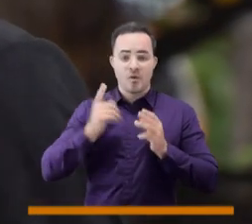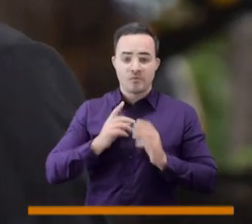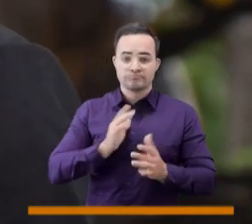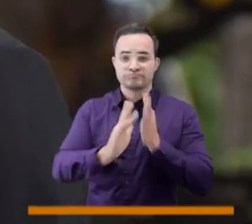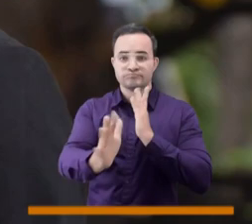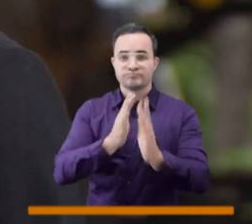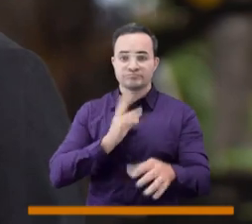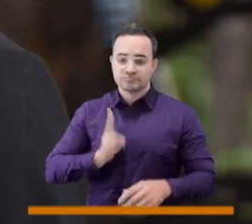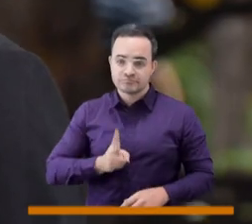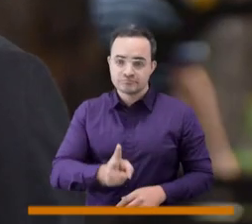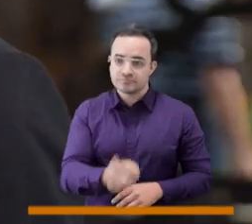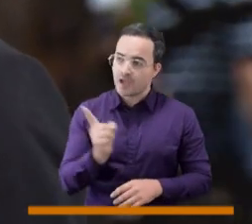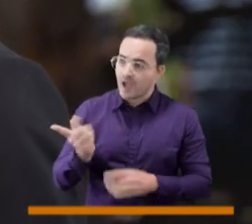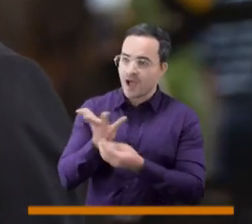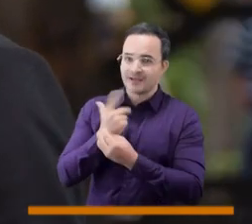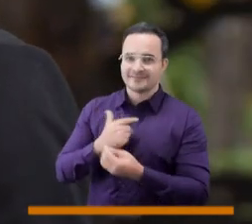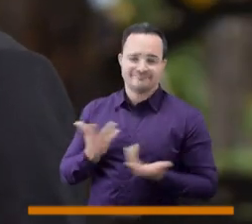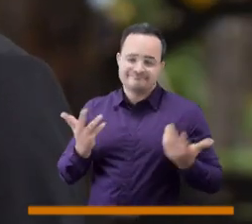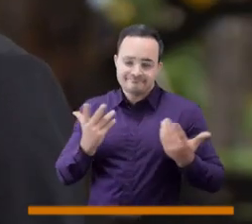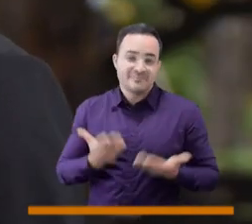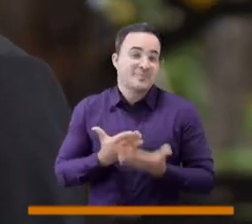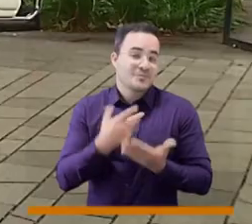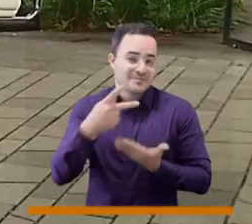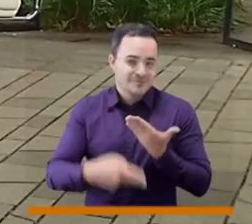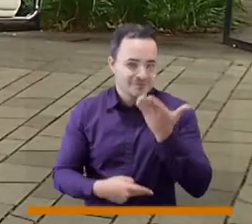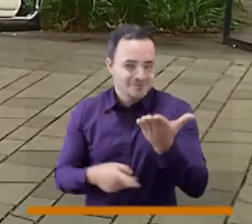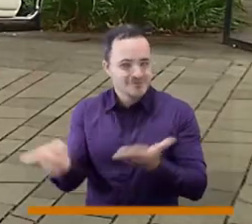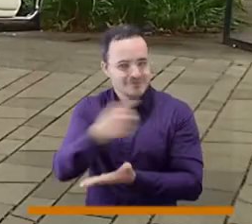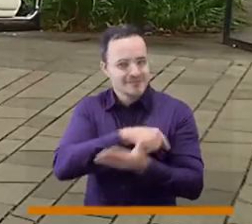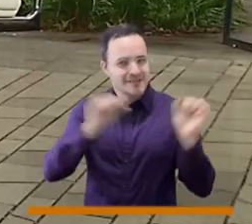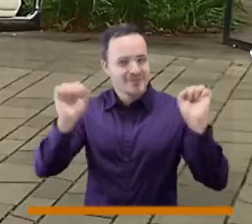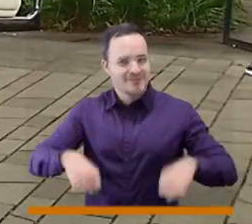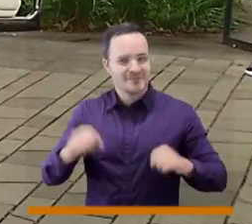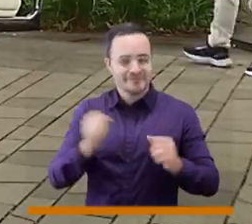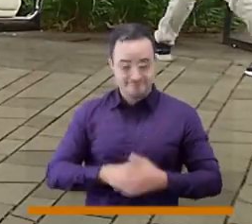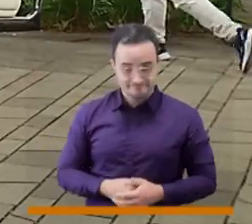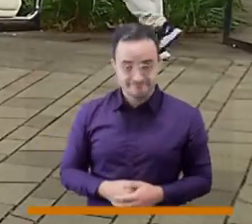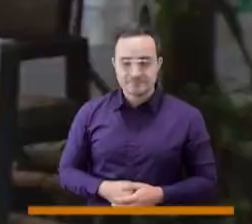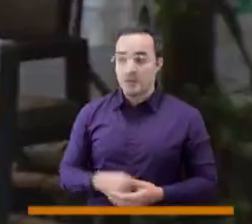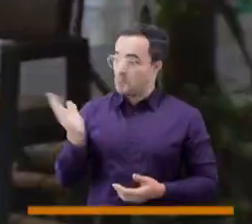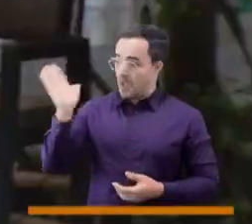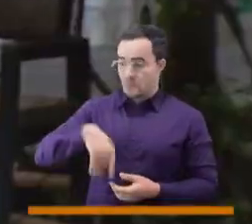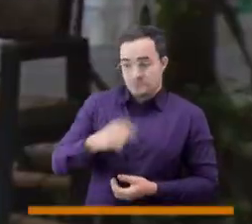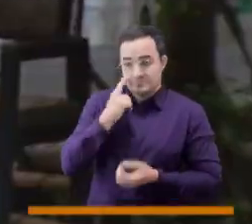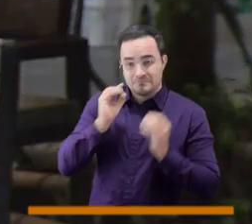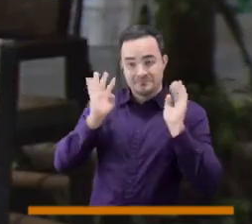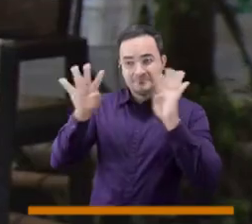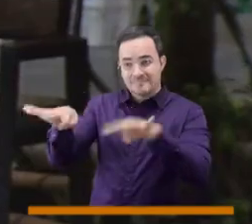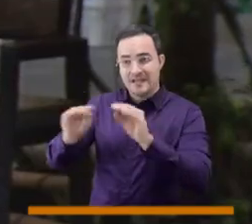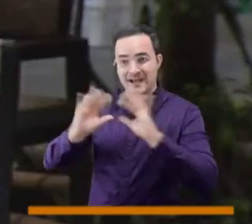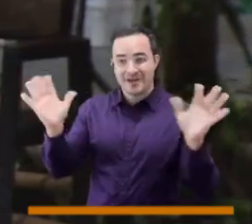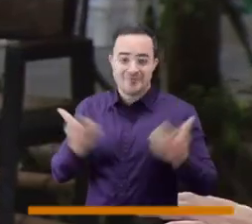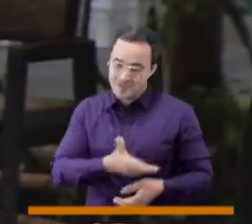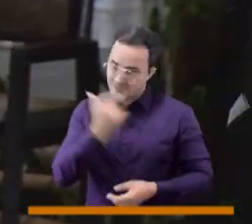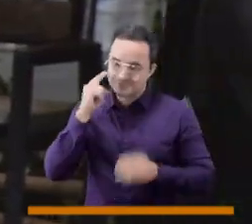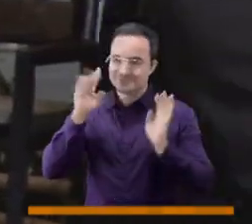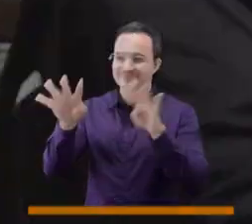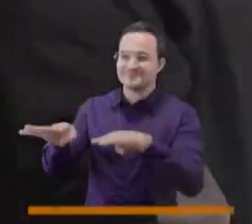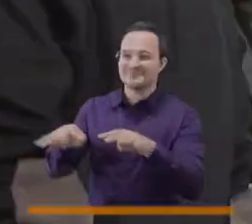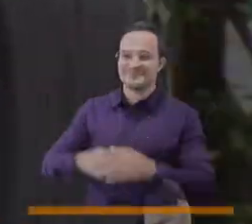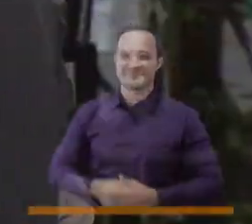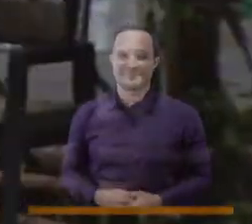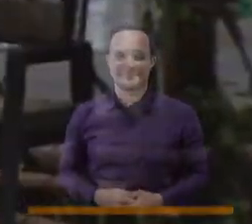en los corredores artísticos. Y ahí les dejo, concejales, para que nos aprueben este proyecto de acuerdo. Muchas gracias. No, fabuloso, pues vámonos a ver los